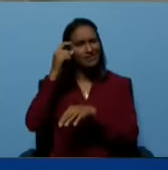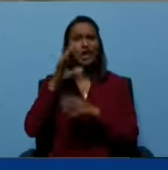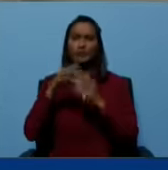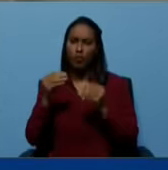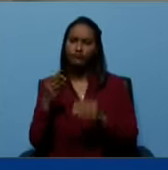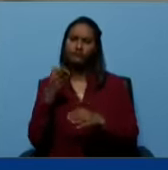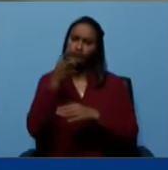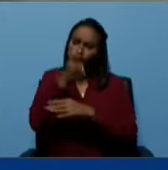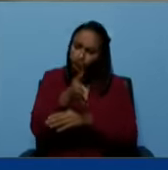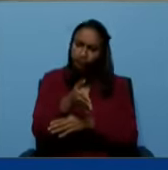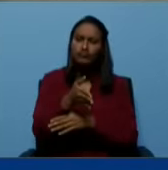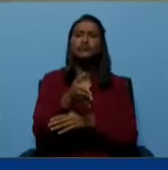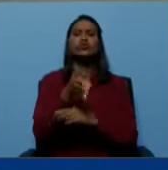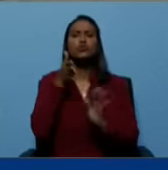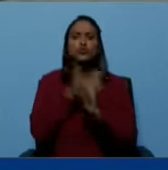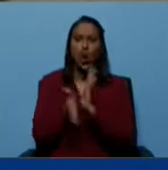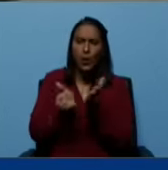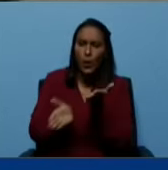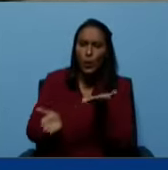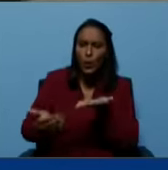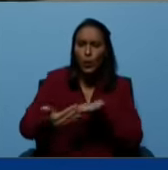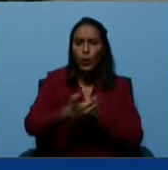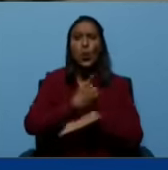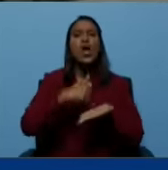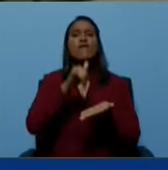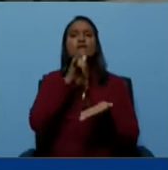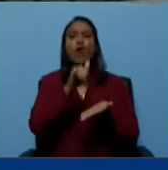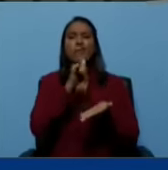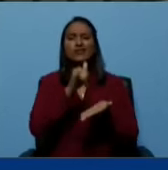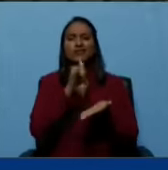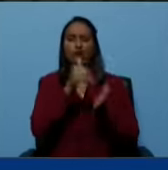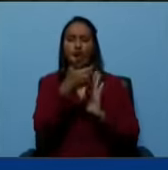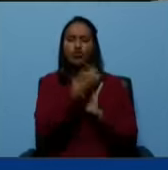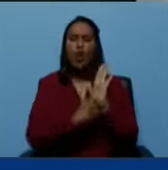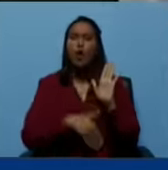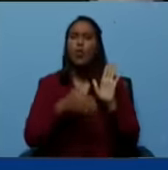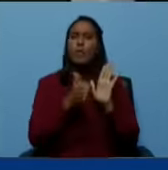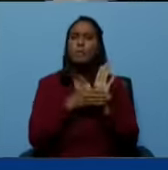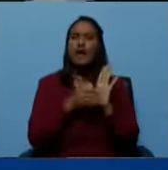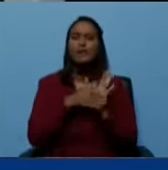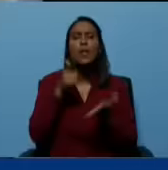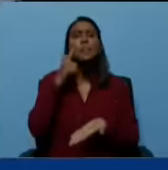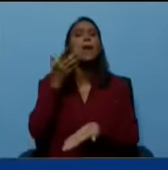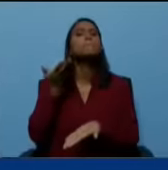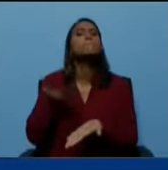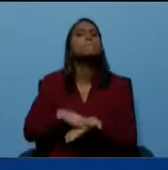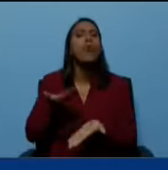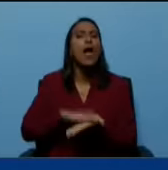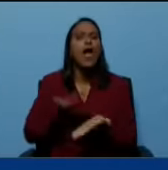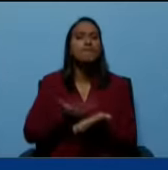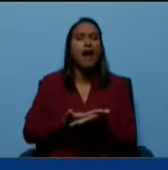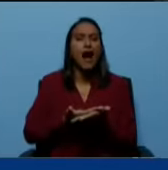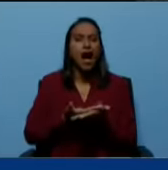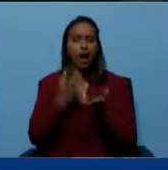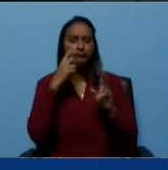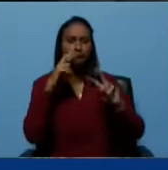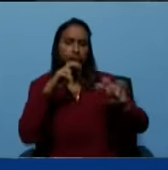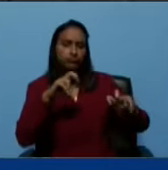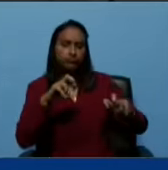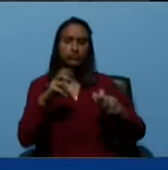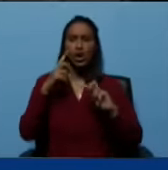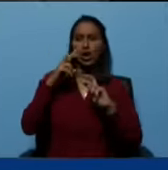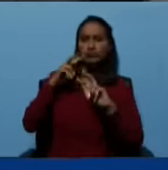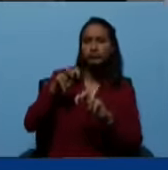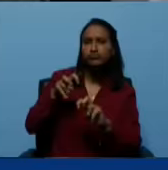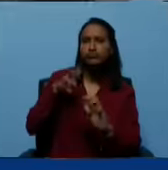una fase de recopilación de toda esa información, de pruebas que puedan contribuir justamente a verificar esos